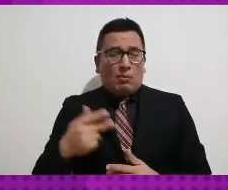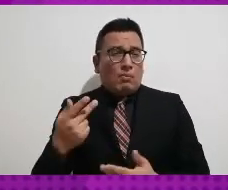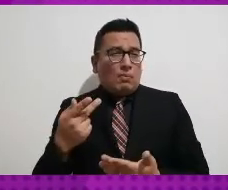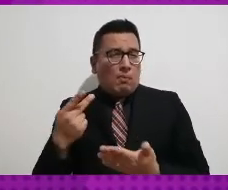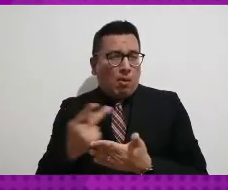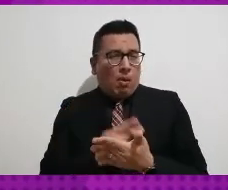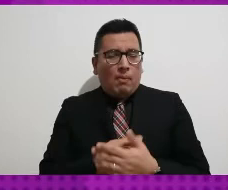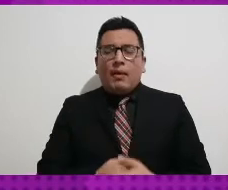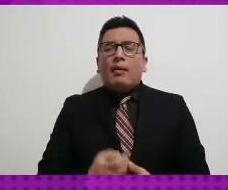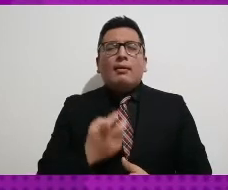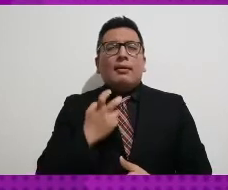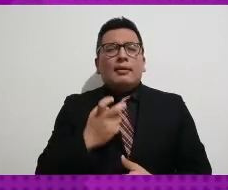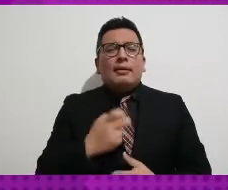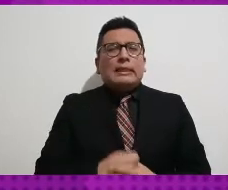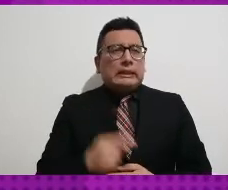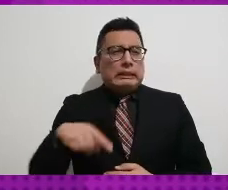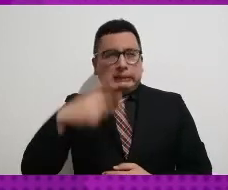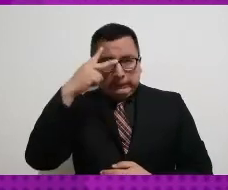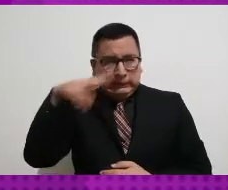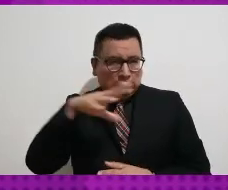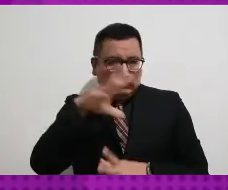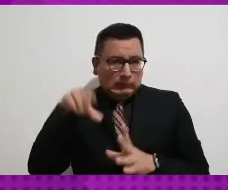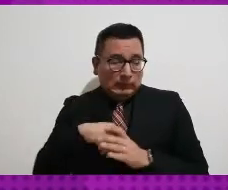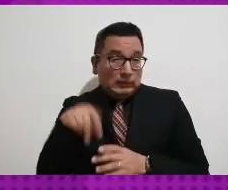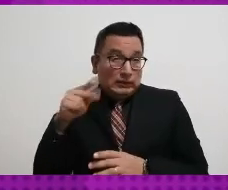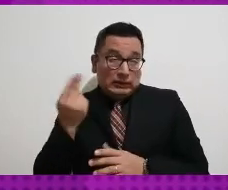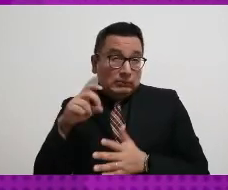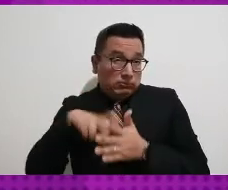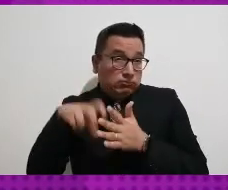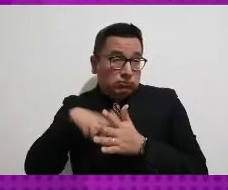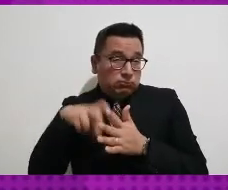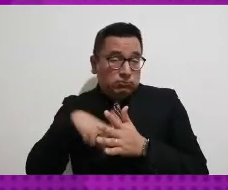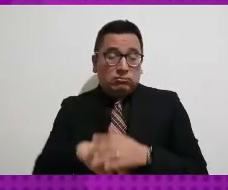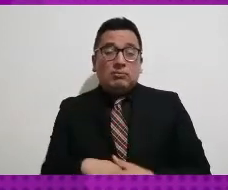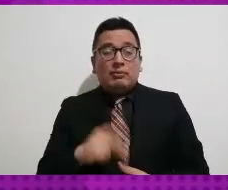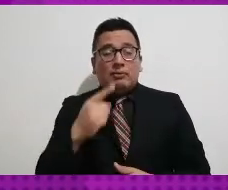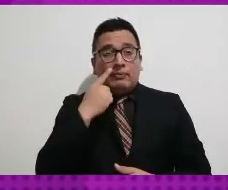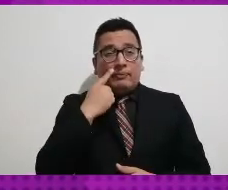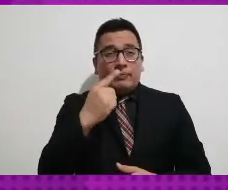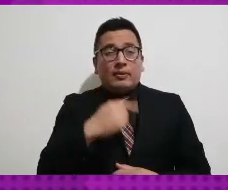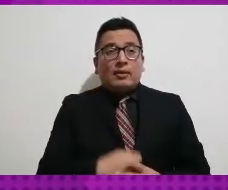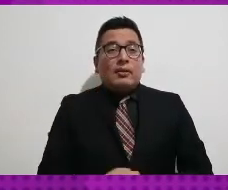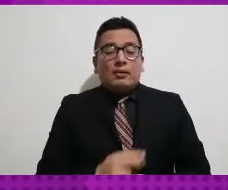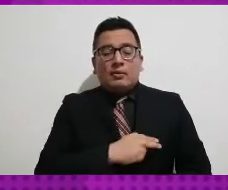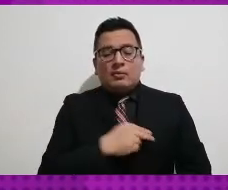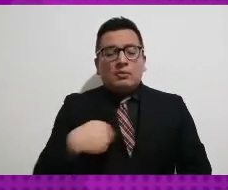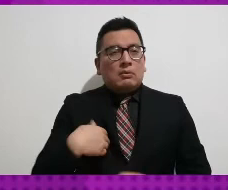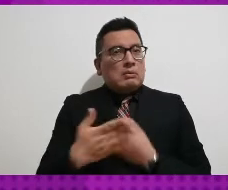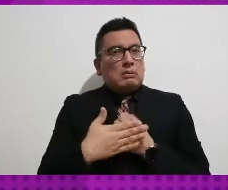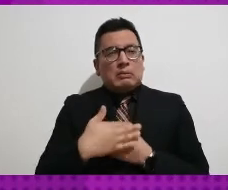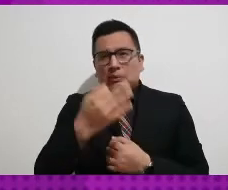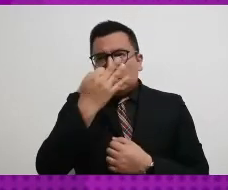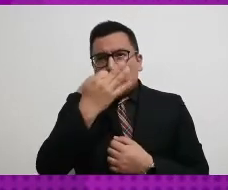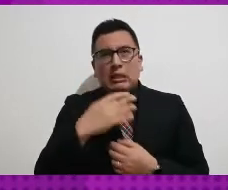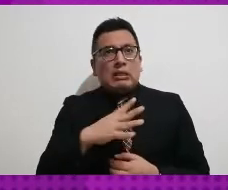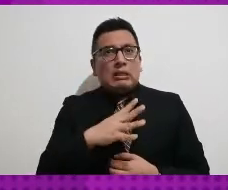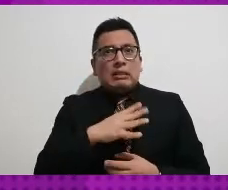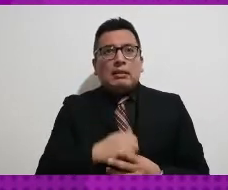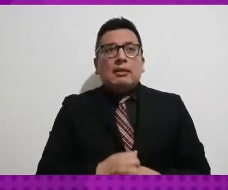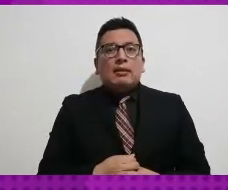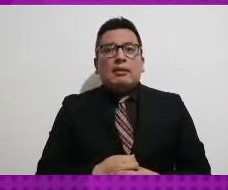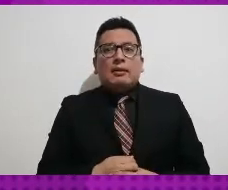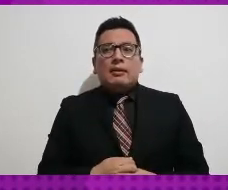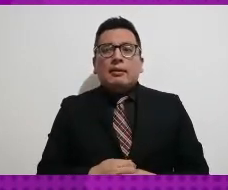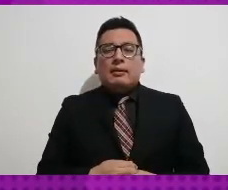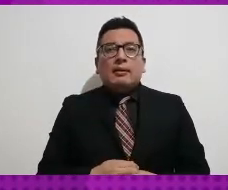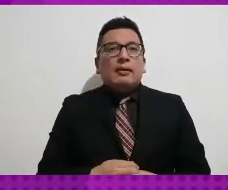Está en un replanteamiento. Y hoy te comparto también, consejera, que vamos a iniciar pronto un ejercicio del